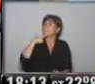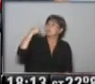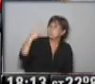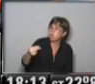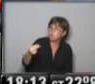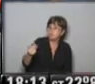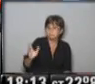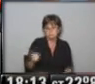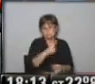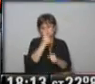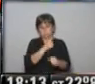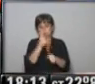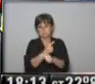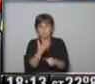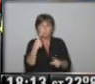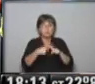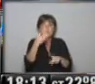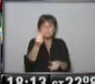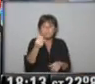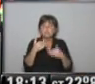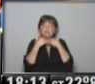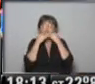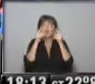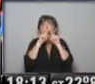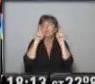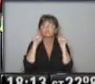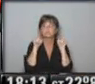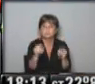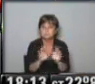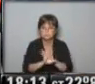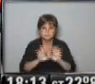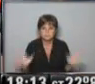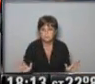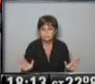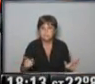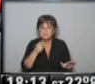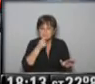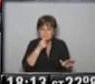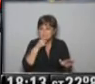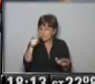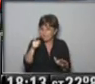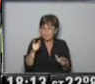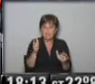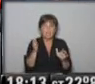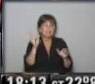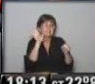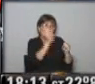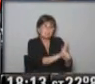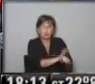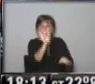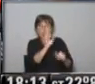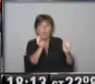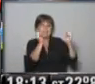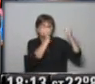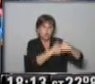con esas características. ¿Pero lo hizo por miedo? No lo sé, primero no sé si hizo algo. Pero en el caso de que lo haya hecho, no, yo